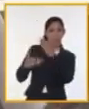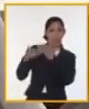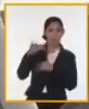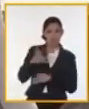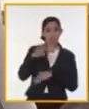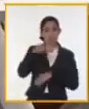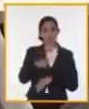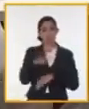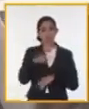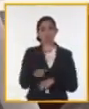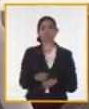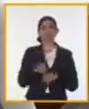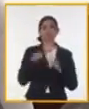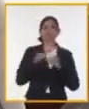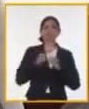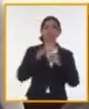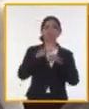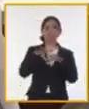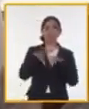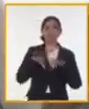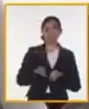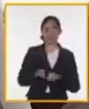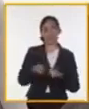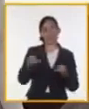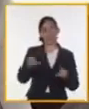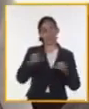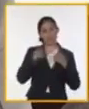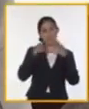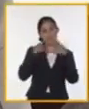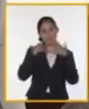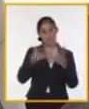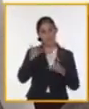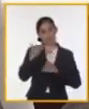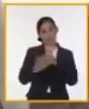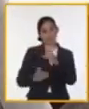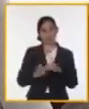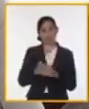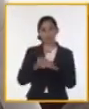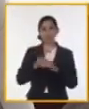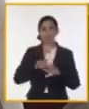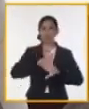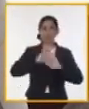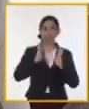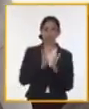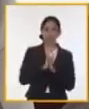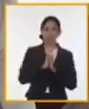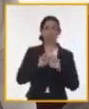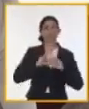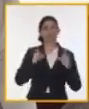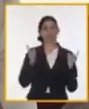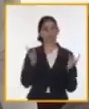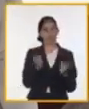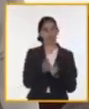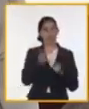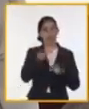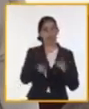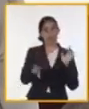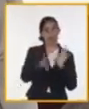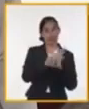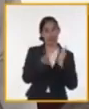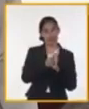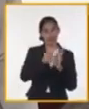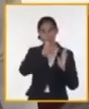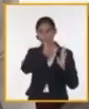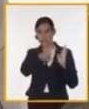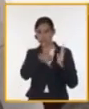que debe transversalizar todo lo que nos propongamos como país, todo lo que se acuerde en materia de las leyes, de las proyecciones también del país. Y